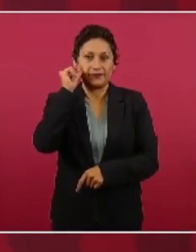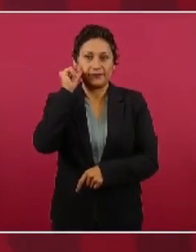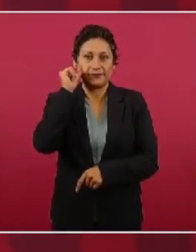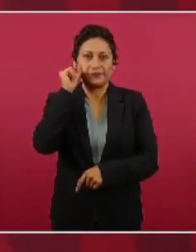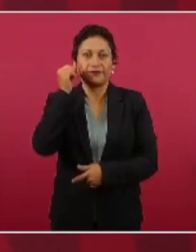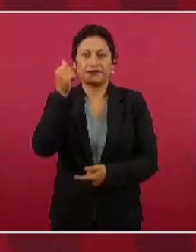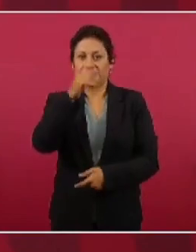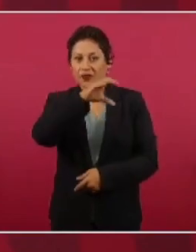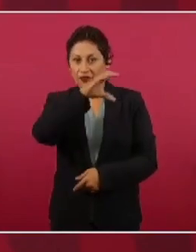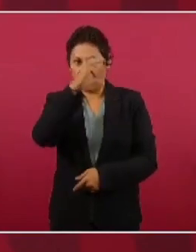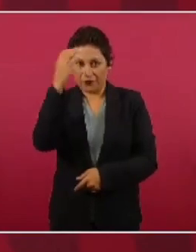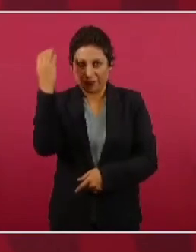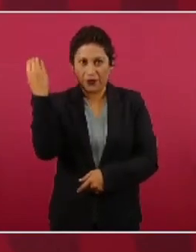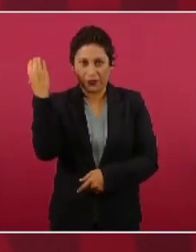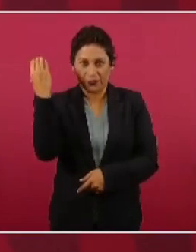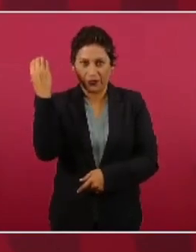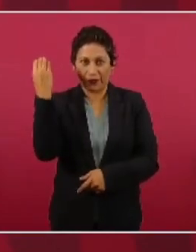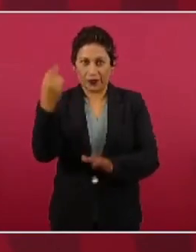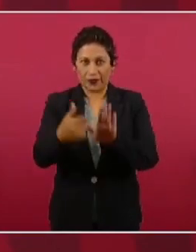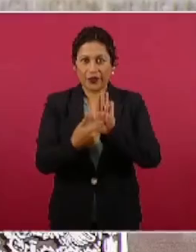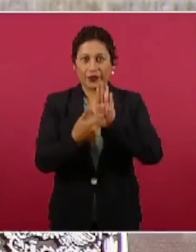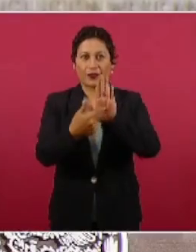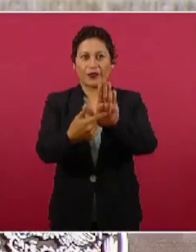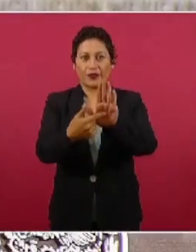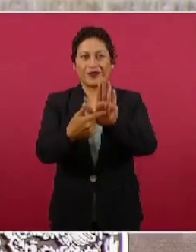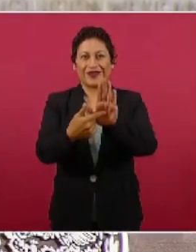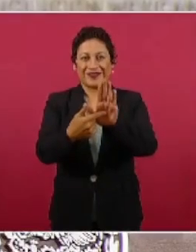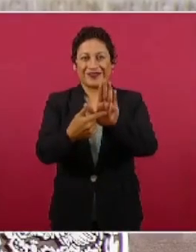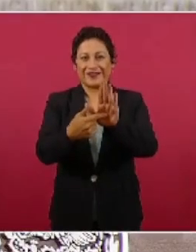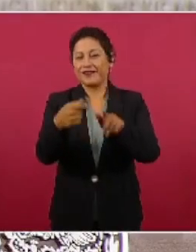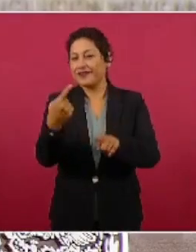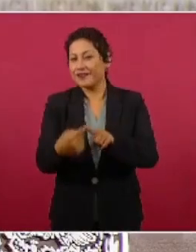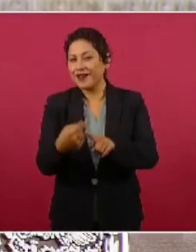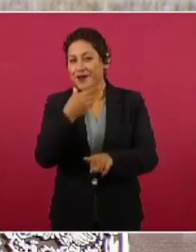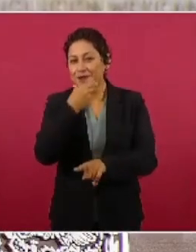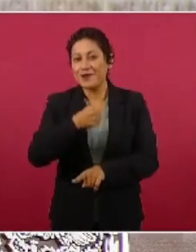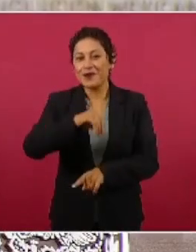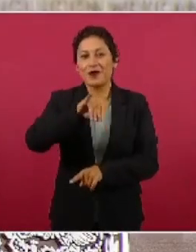la foto de José Martí,